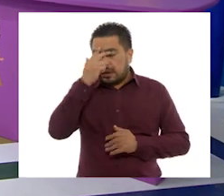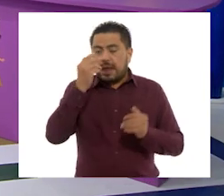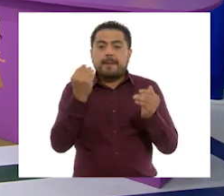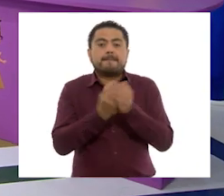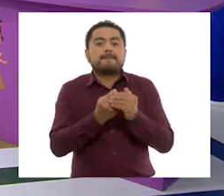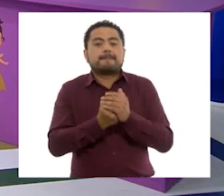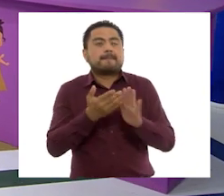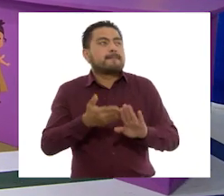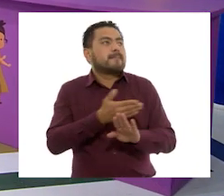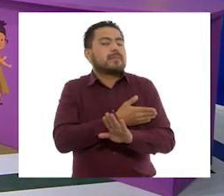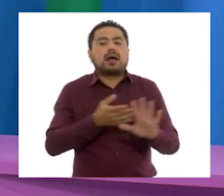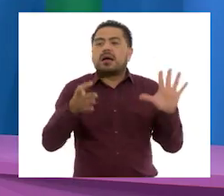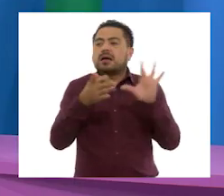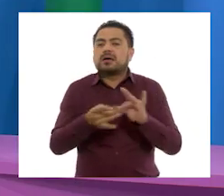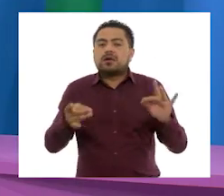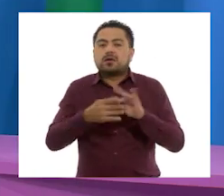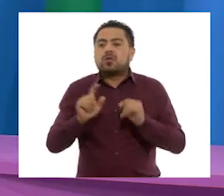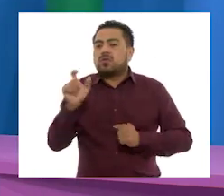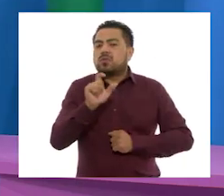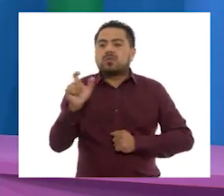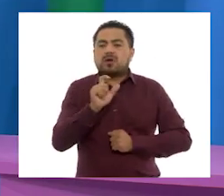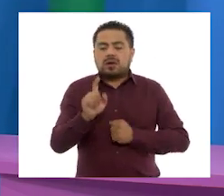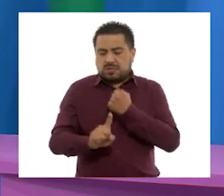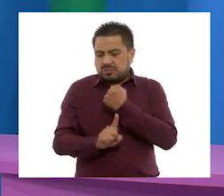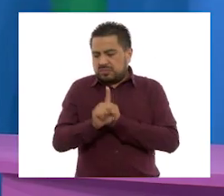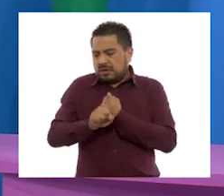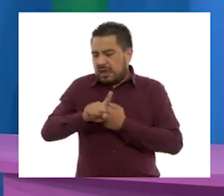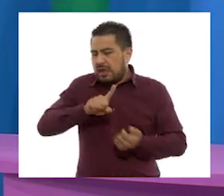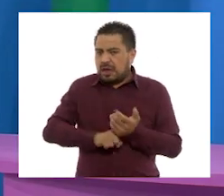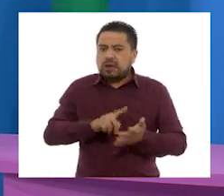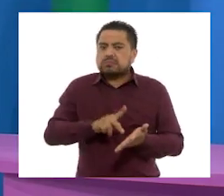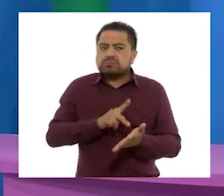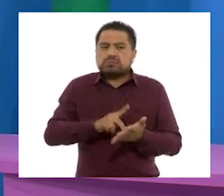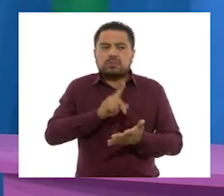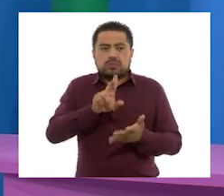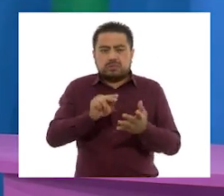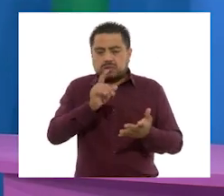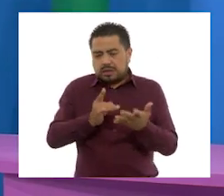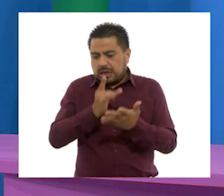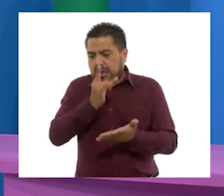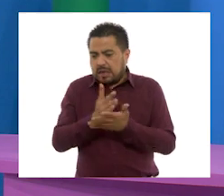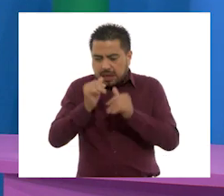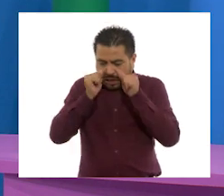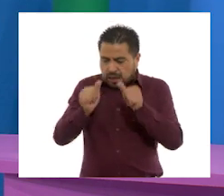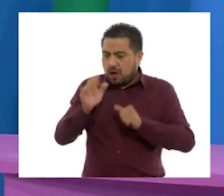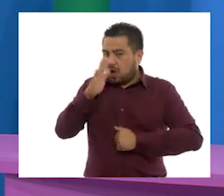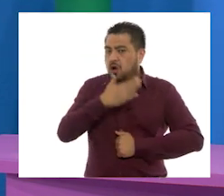pasada platicamos acerca de que cuando estamos en un conflicto, muchas veces solamente atendemos a nuestro